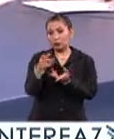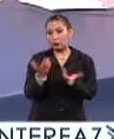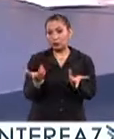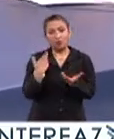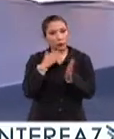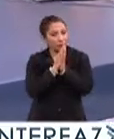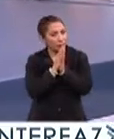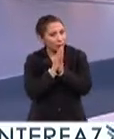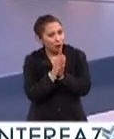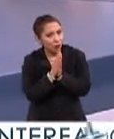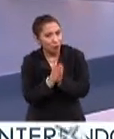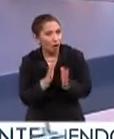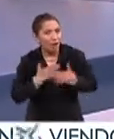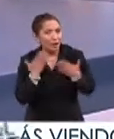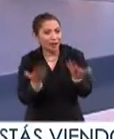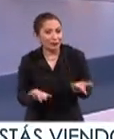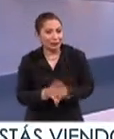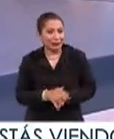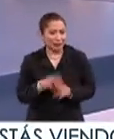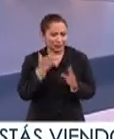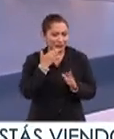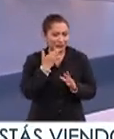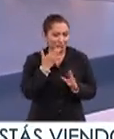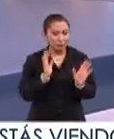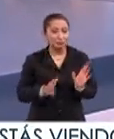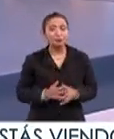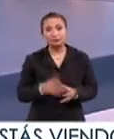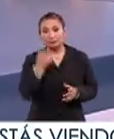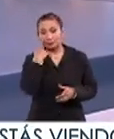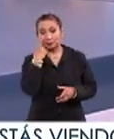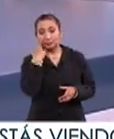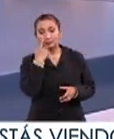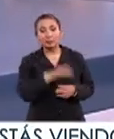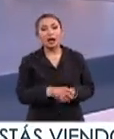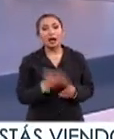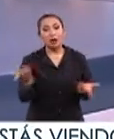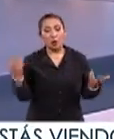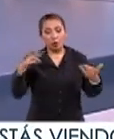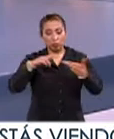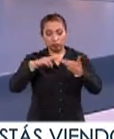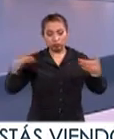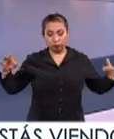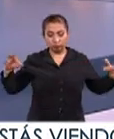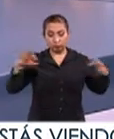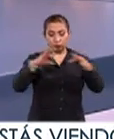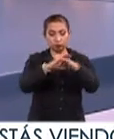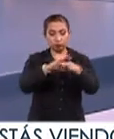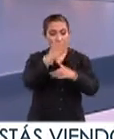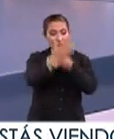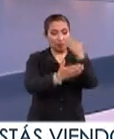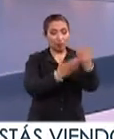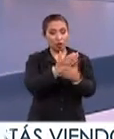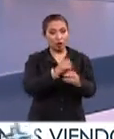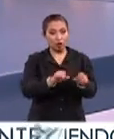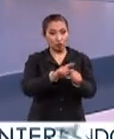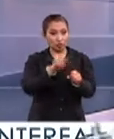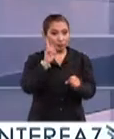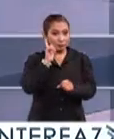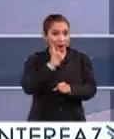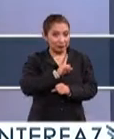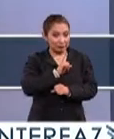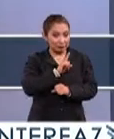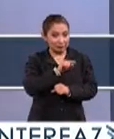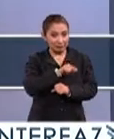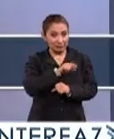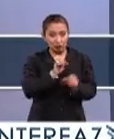no, perdones. por favor, soy por muy favor, confianzudo. Por favor. Miren, por ejemplo, lo que es la vinculación de servicio social puede ser